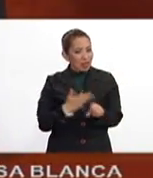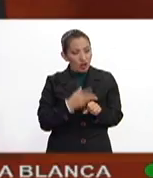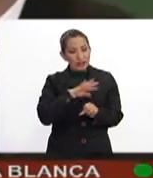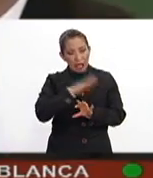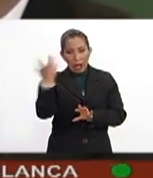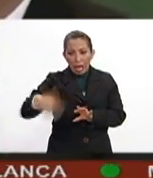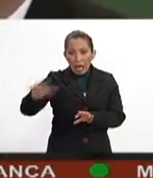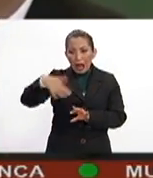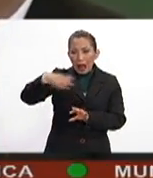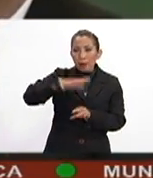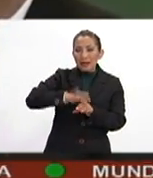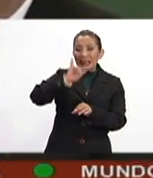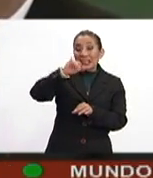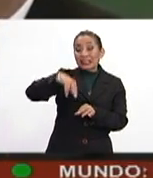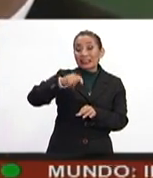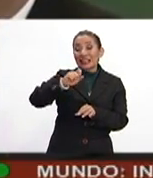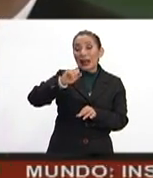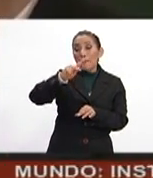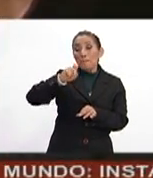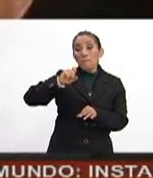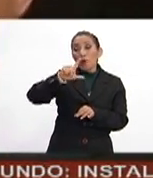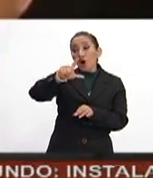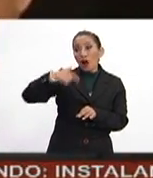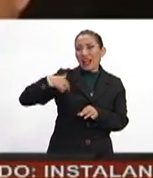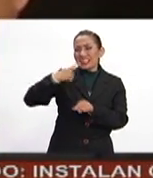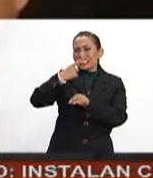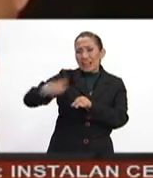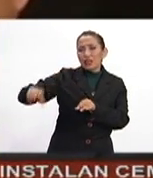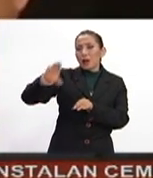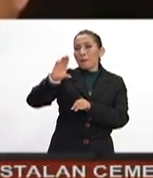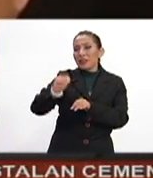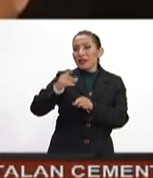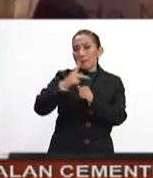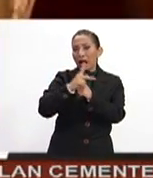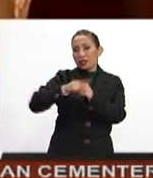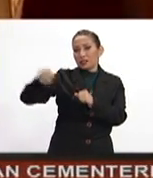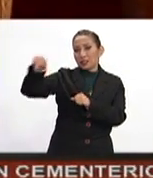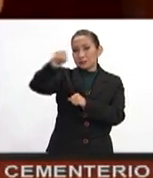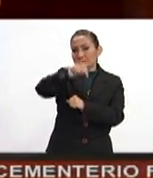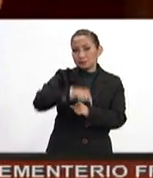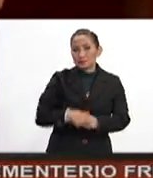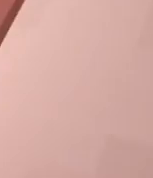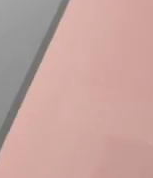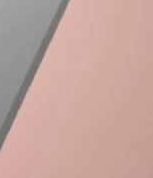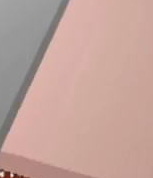es ya buscado por la Interpol en 190 países.